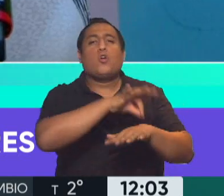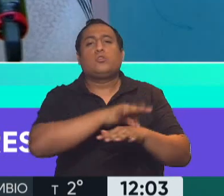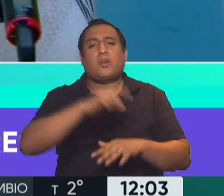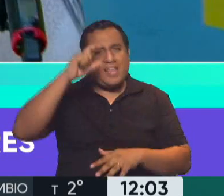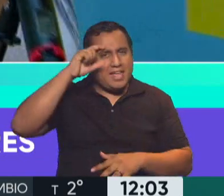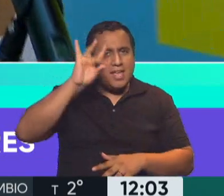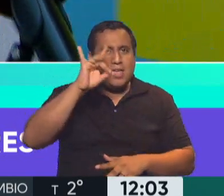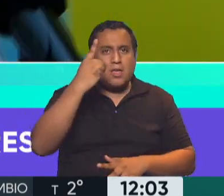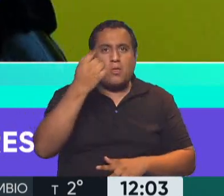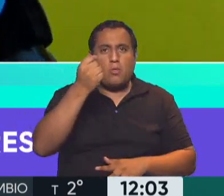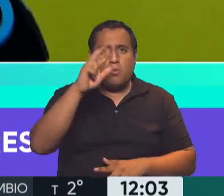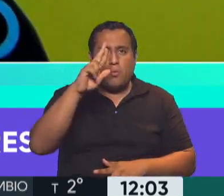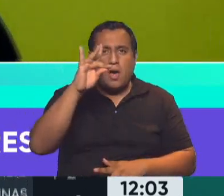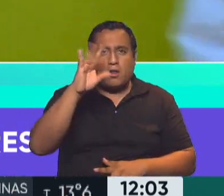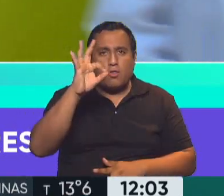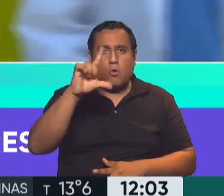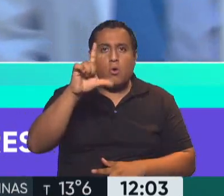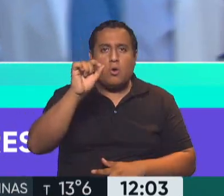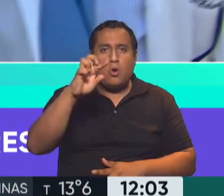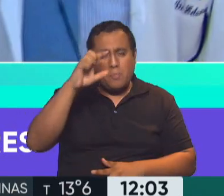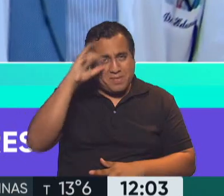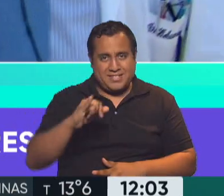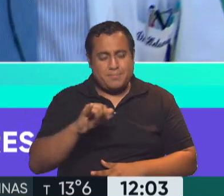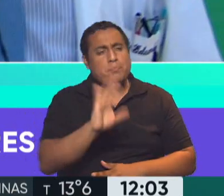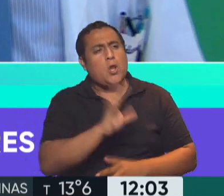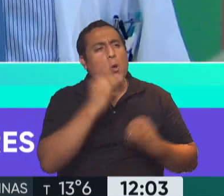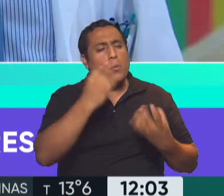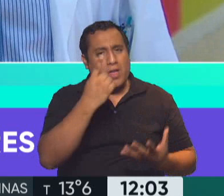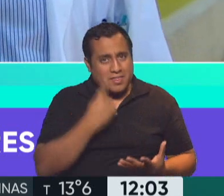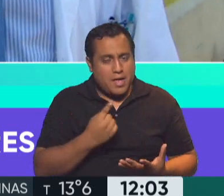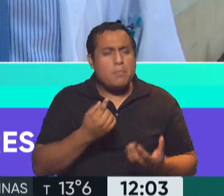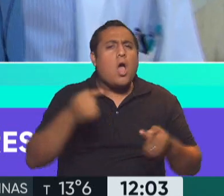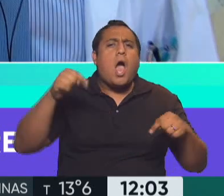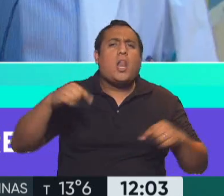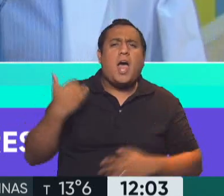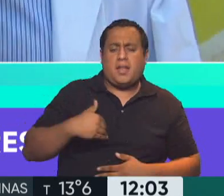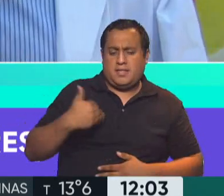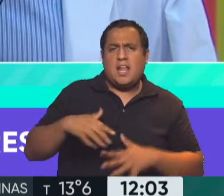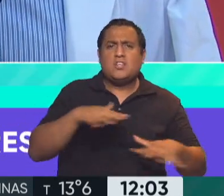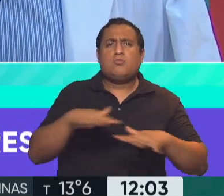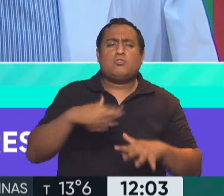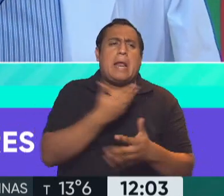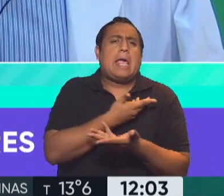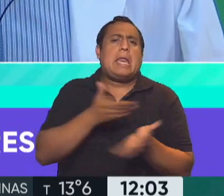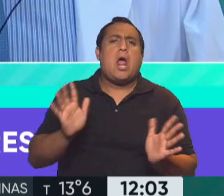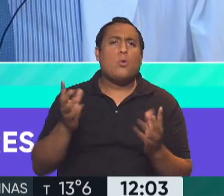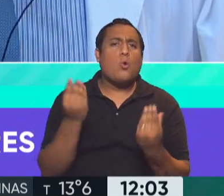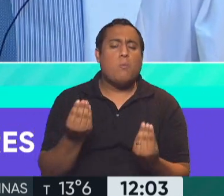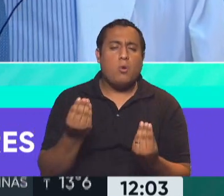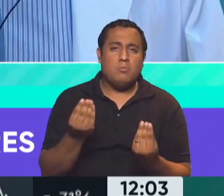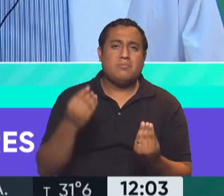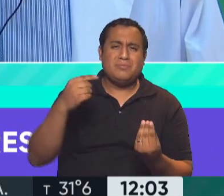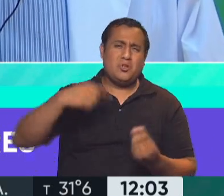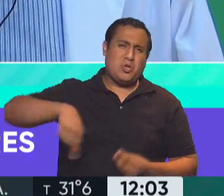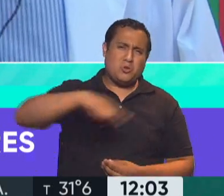Eduardo López. Doctor, buen día. Bueno, en primer lugar, ¿cuál es la situación que se vive en Argentina a nivel general, más que lo que estamos viendo